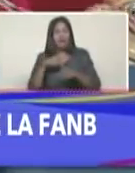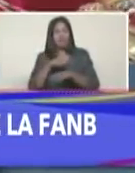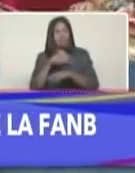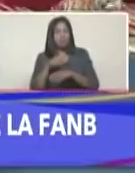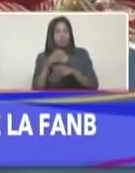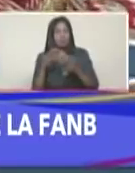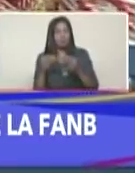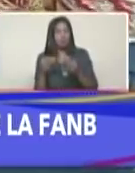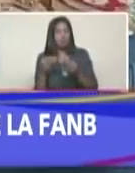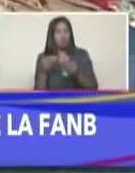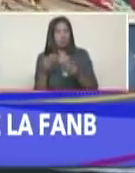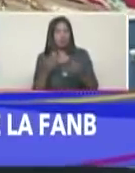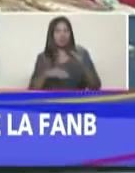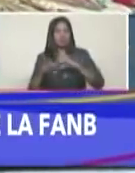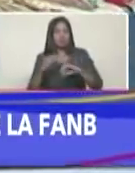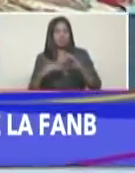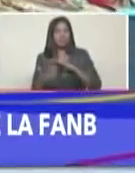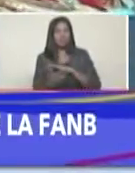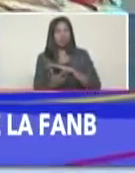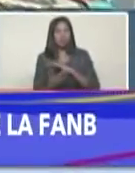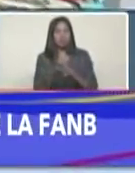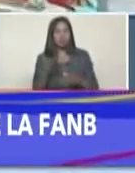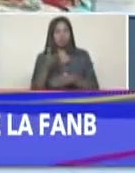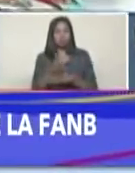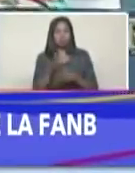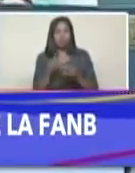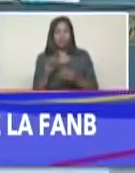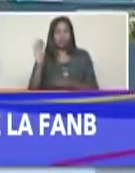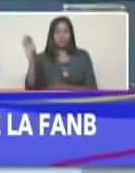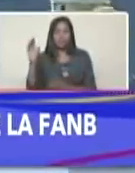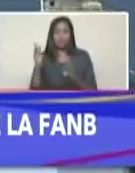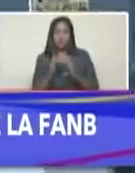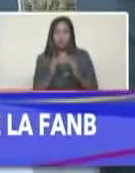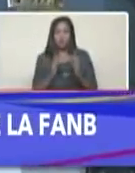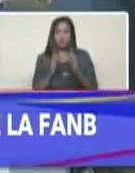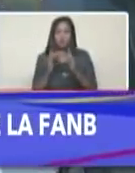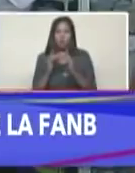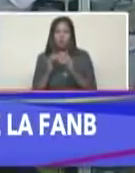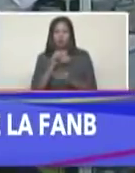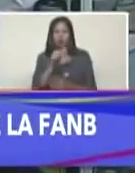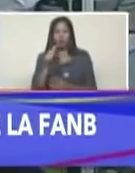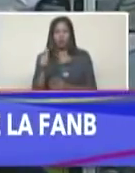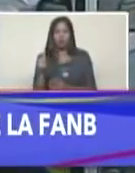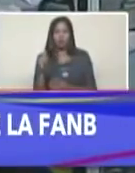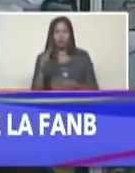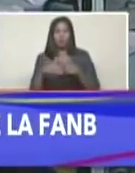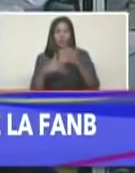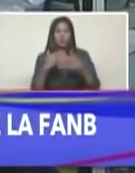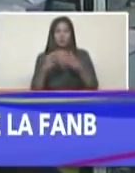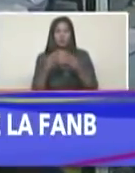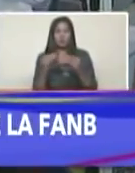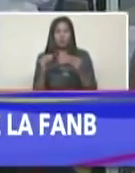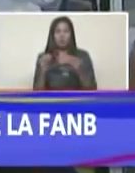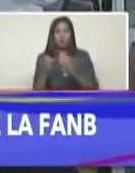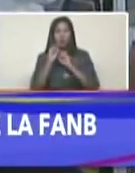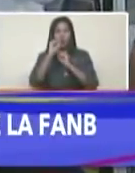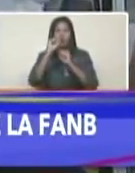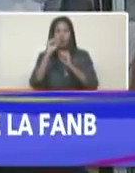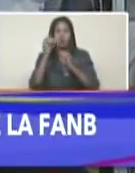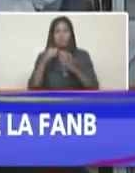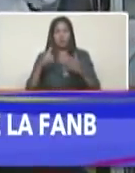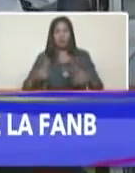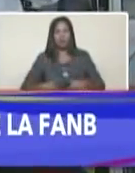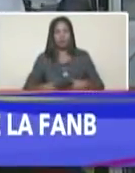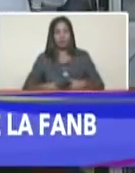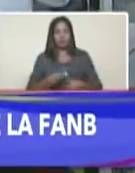innovación, ciencia, tecnología de la Fuerza Armada Nacional Bolivariana, el país conozca uno por uno los avances, los logros, el esfuerzo